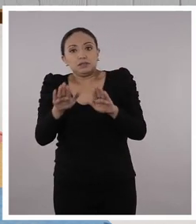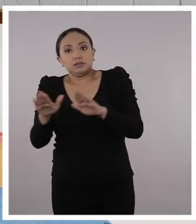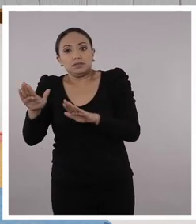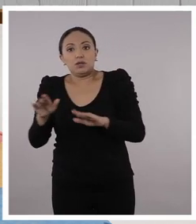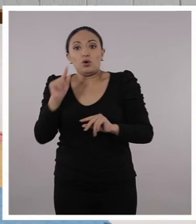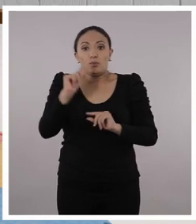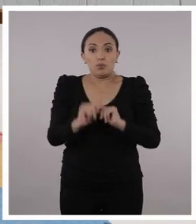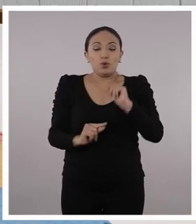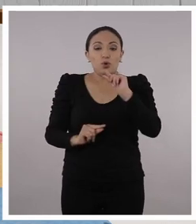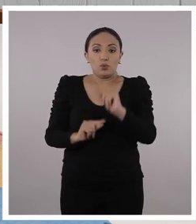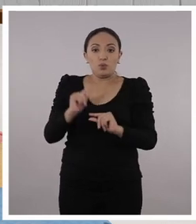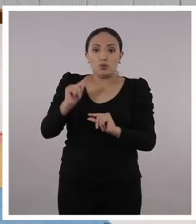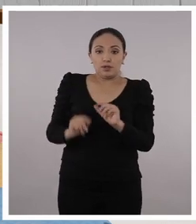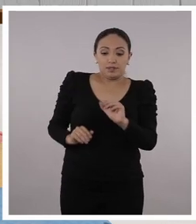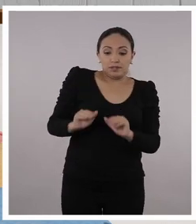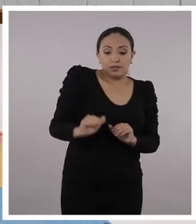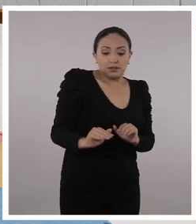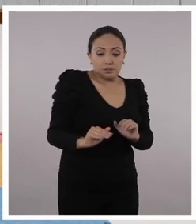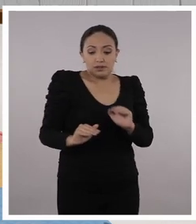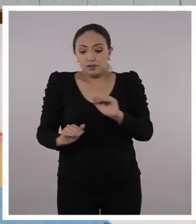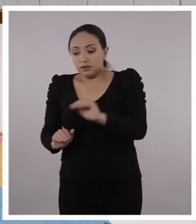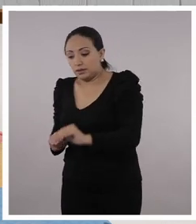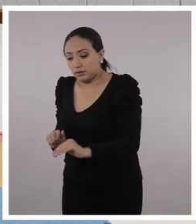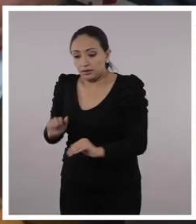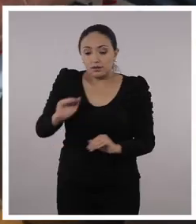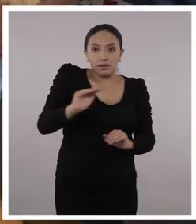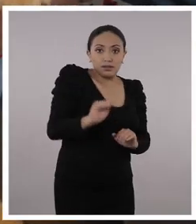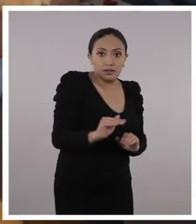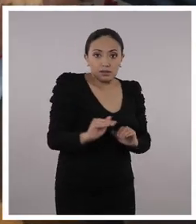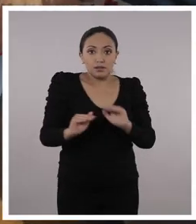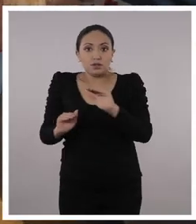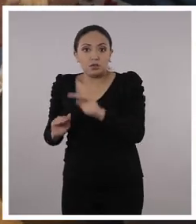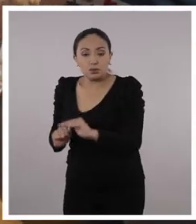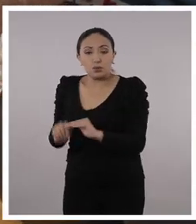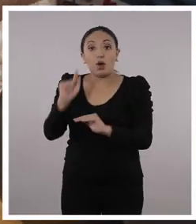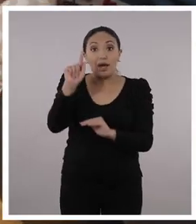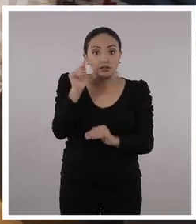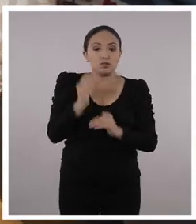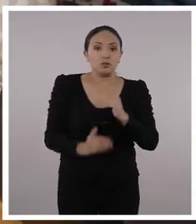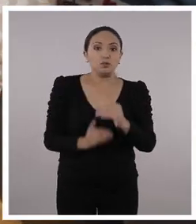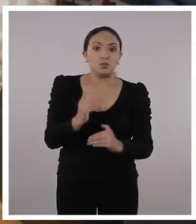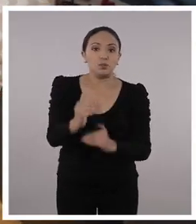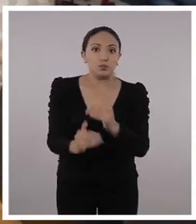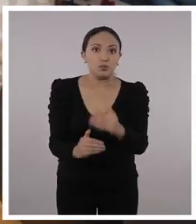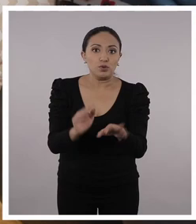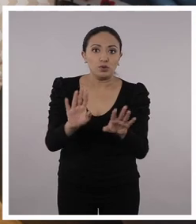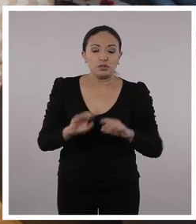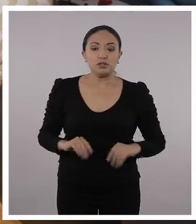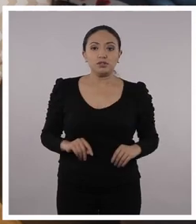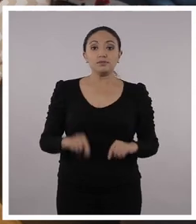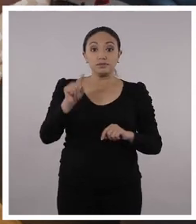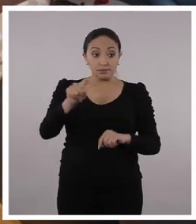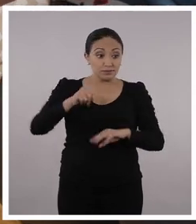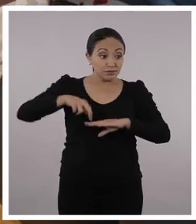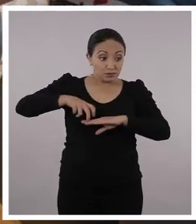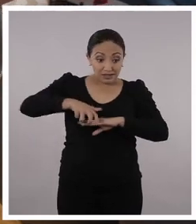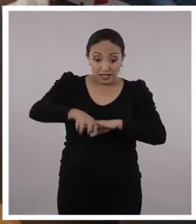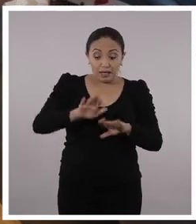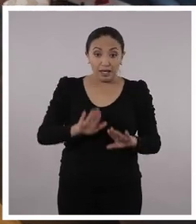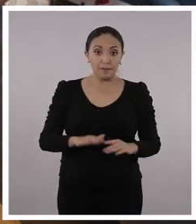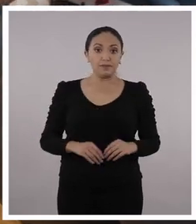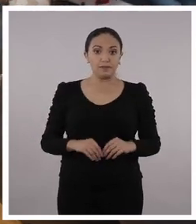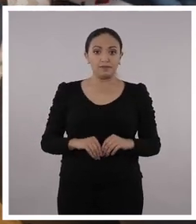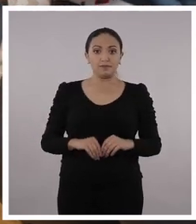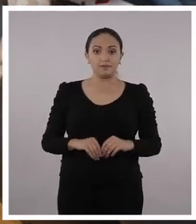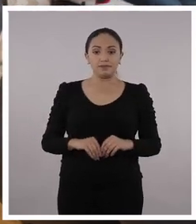lateral, ¿no? Entonces, poco a poco mueven un piecito y acercan el otro. Eso. Y esto es parte del proceso, justamente, Jessy, como tú dices, de esta caminata